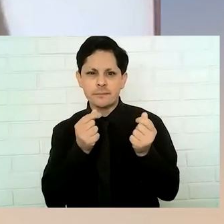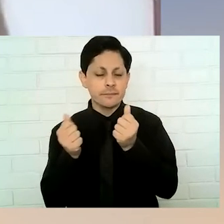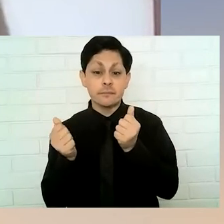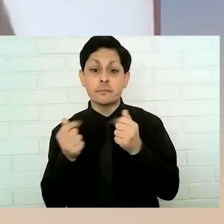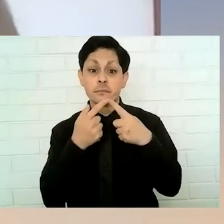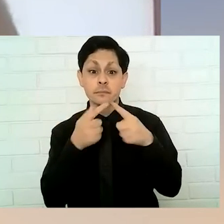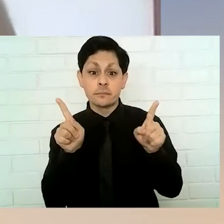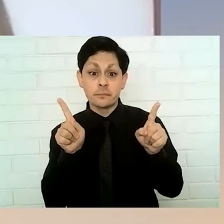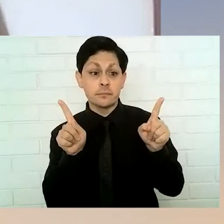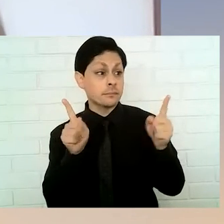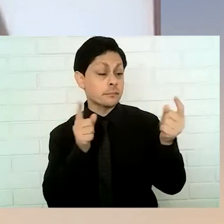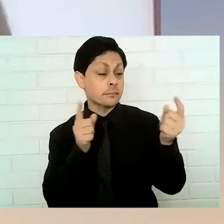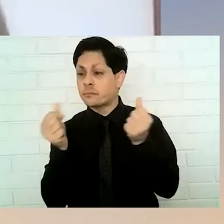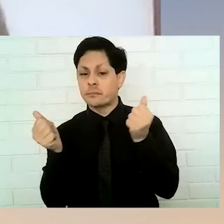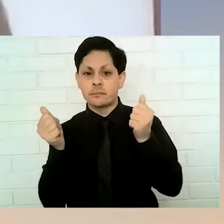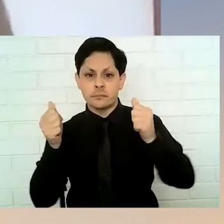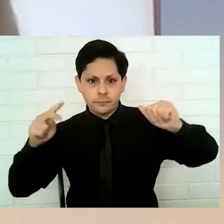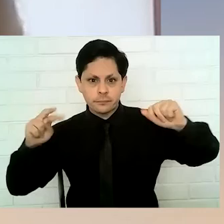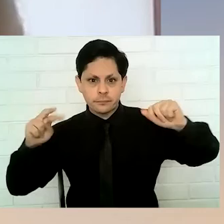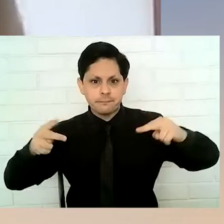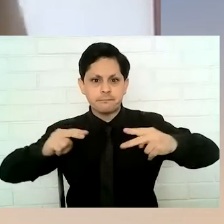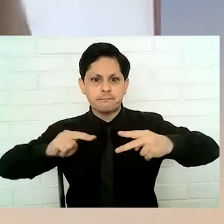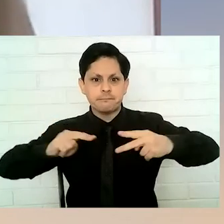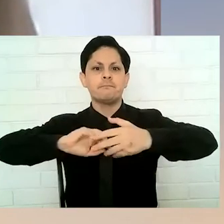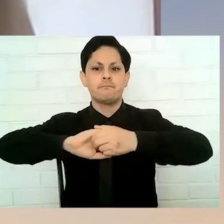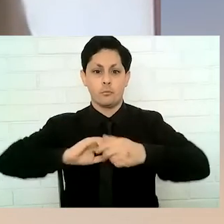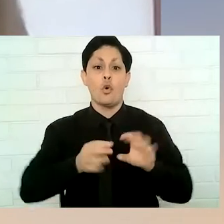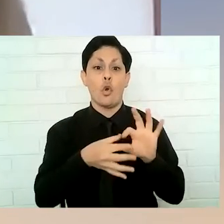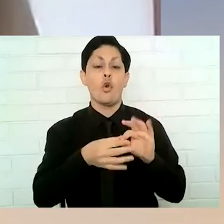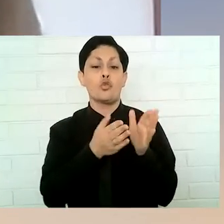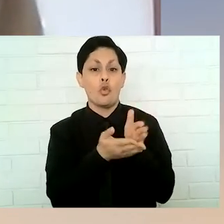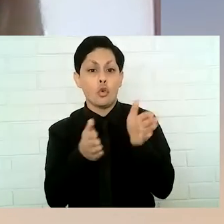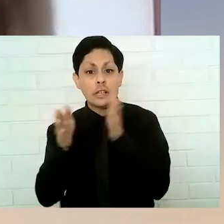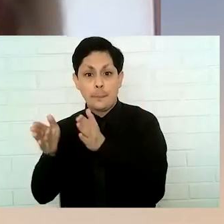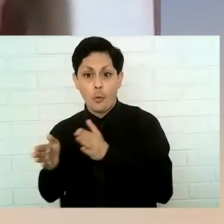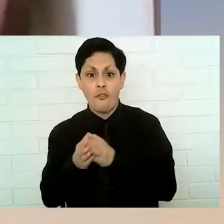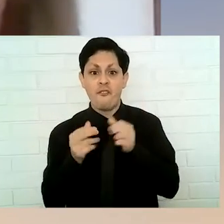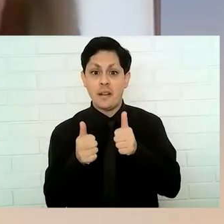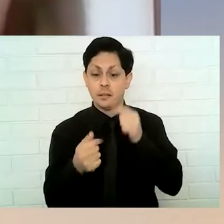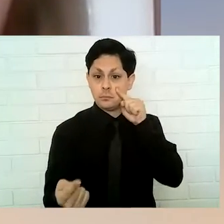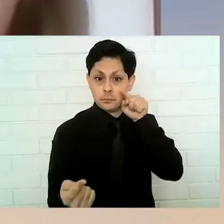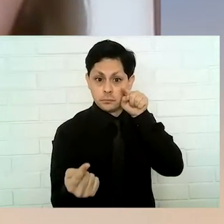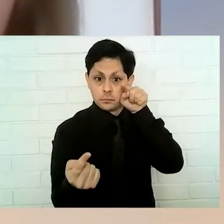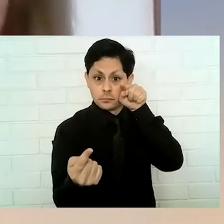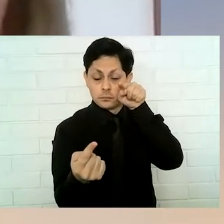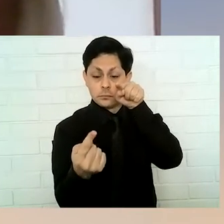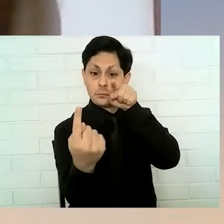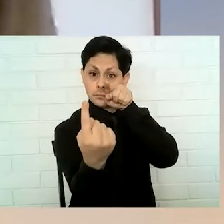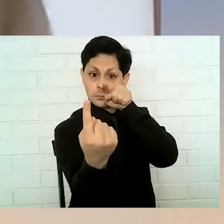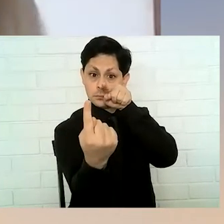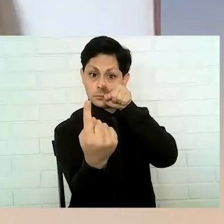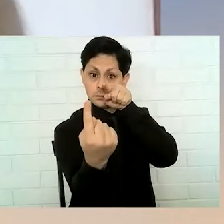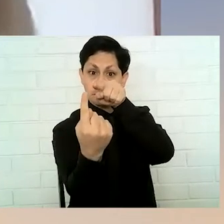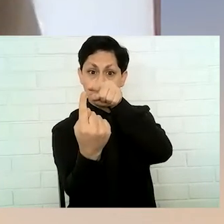importante si es que nos organizamos bien y focalizamos aquello que queremos que